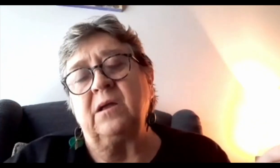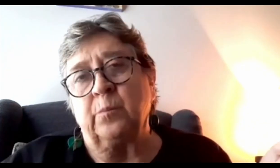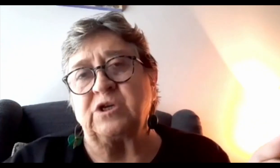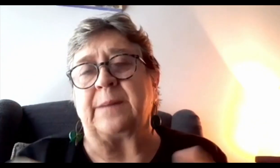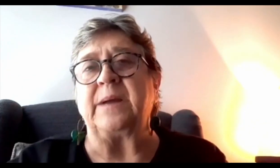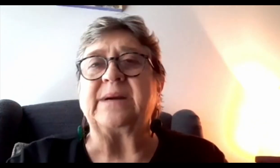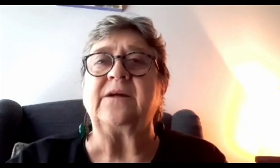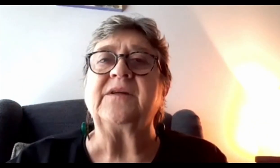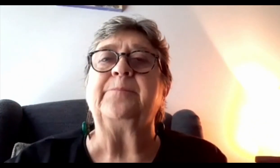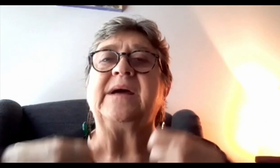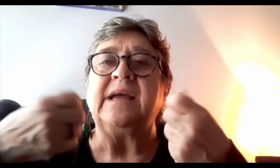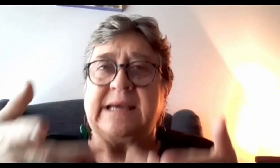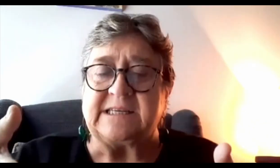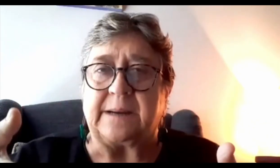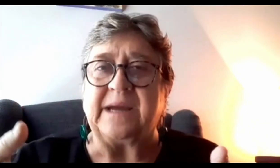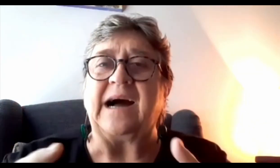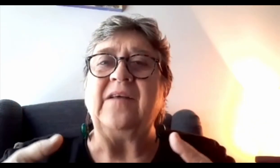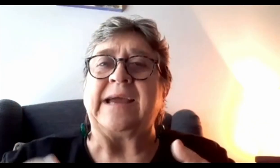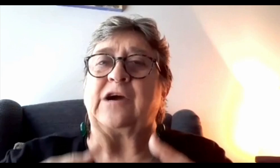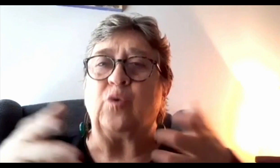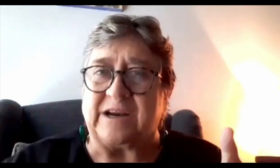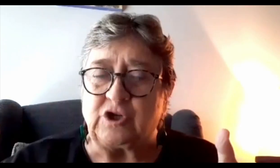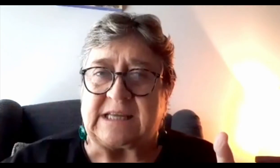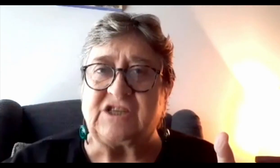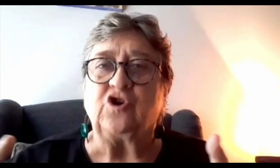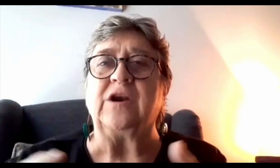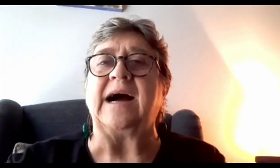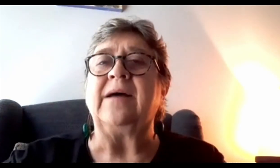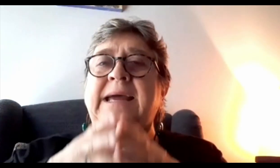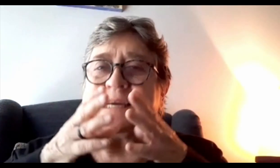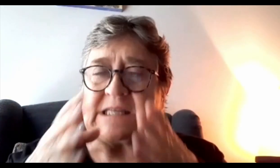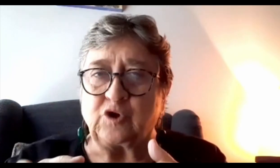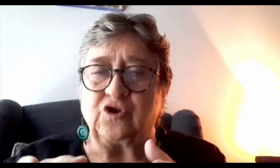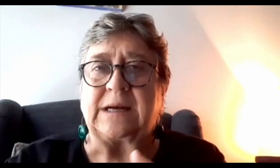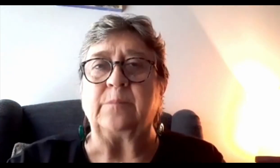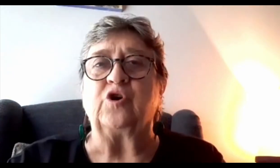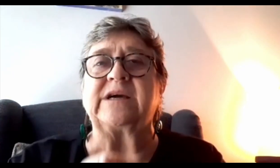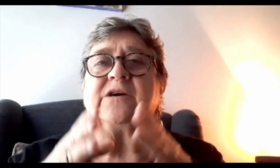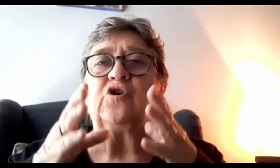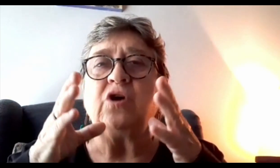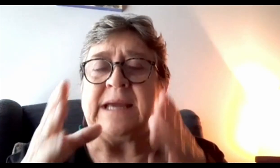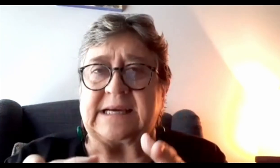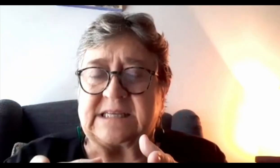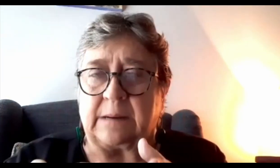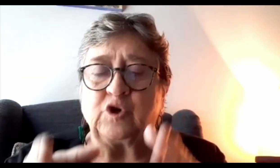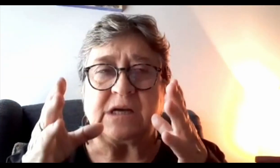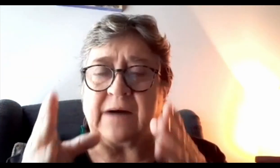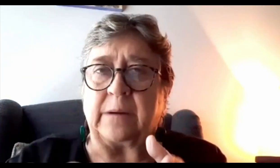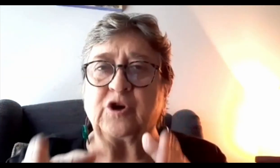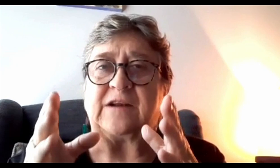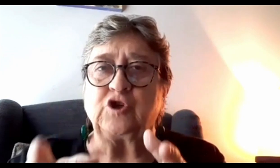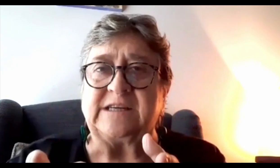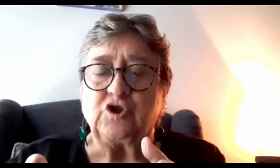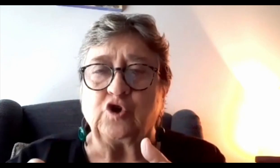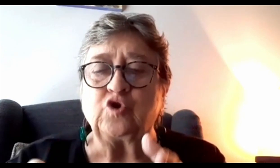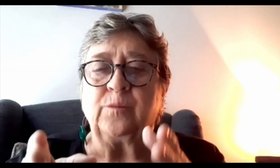belga pues también participe y se vea que Cuba no está sola, que estamos contra el bloqueo, que estamos a